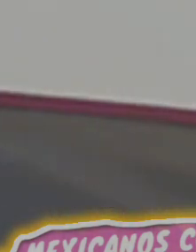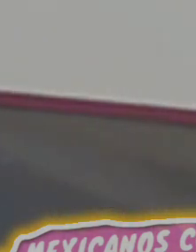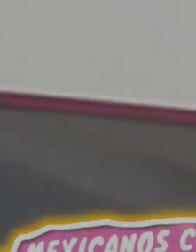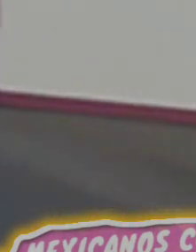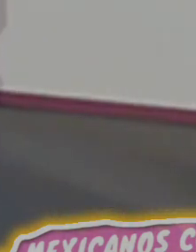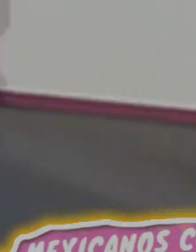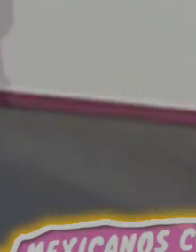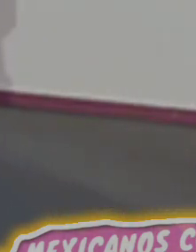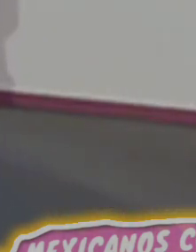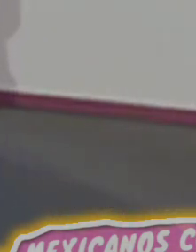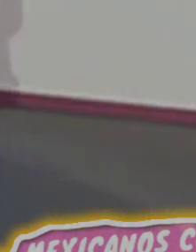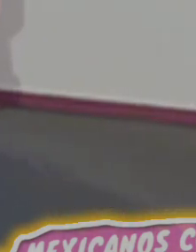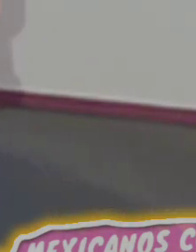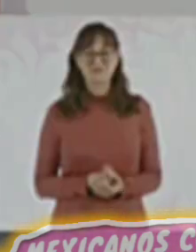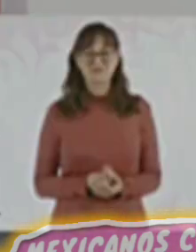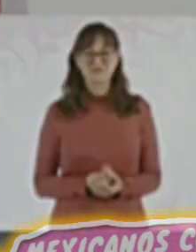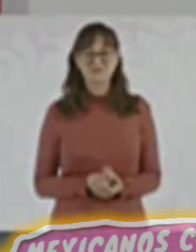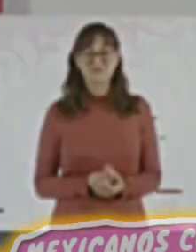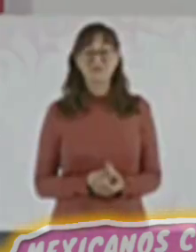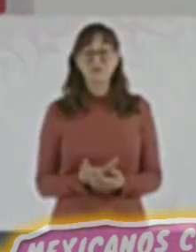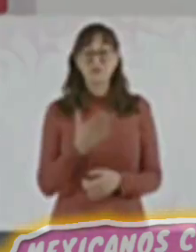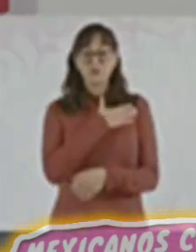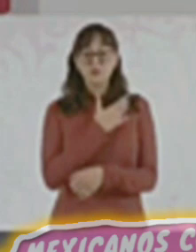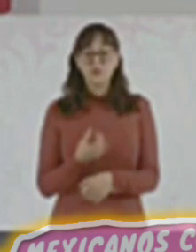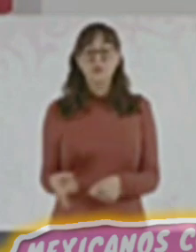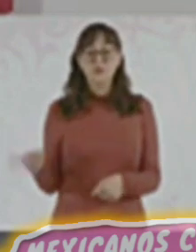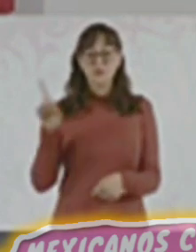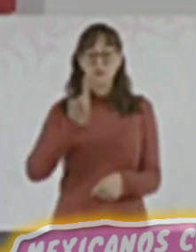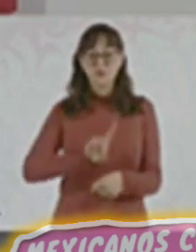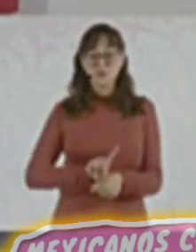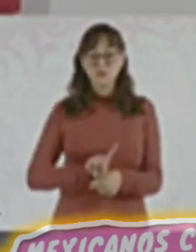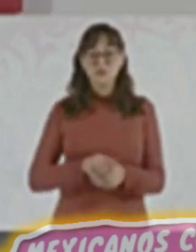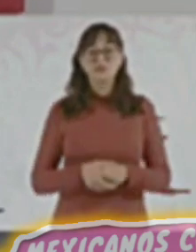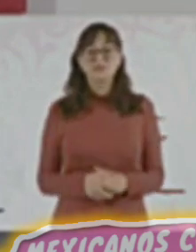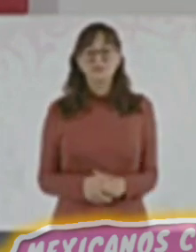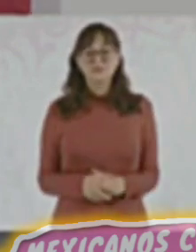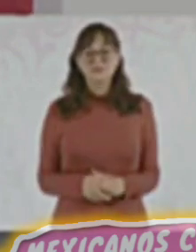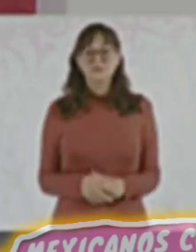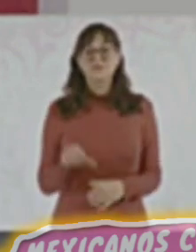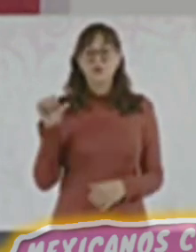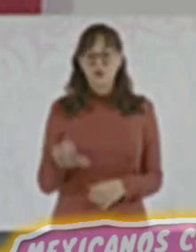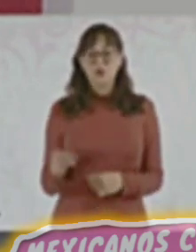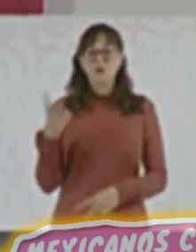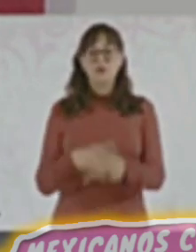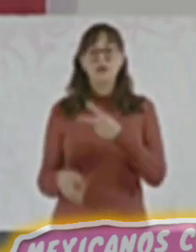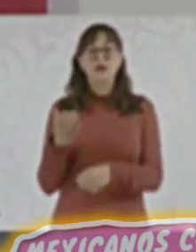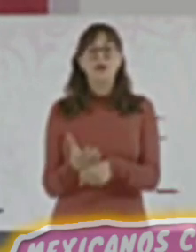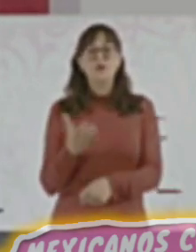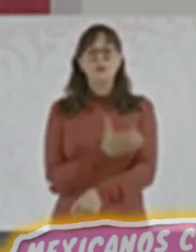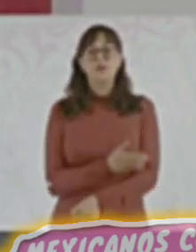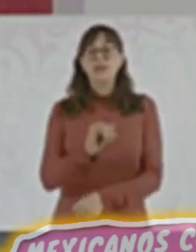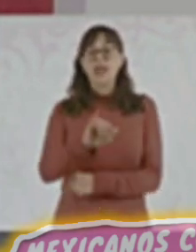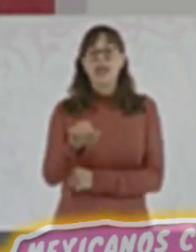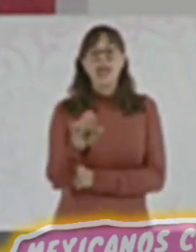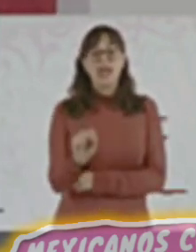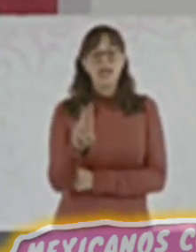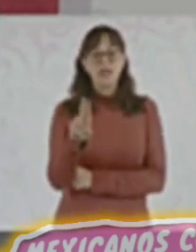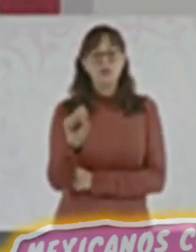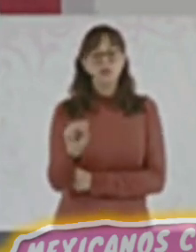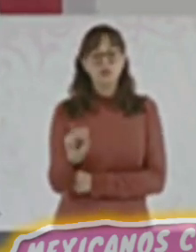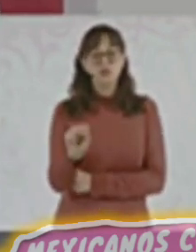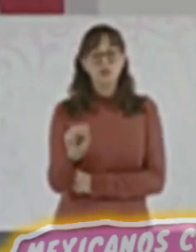Buenos días. Hoy está con nosotros Jesús Esteva. Siéntense, por favor.